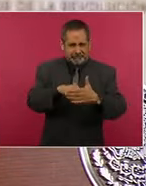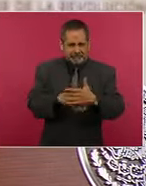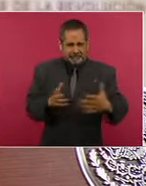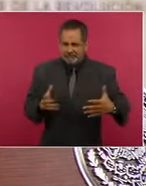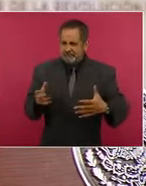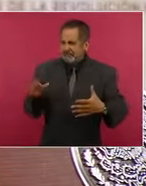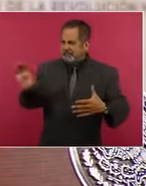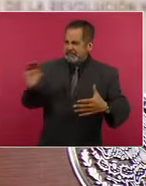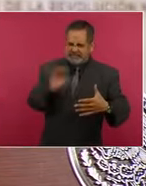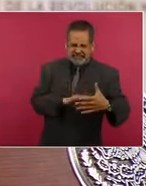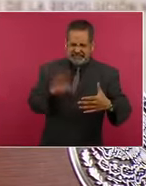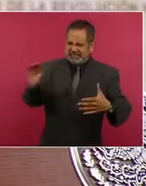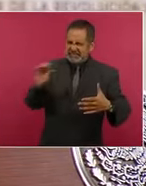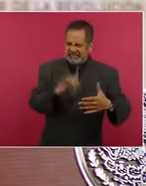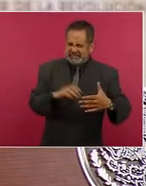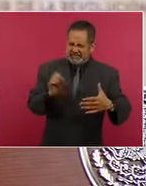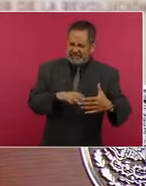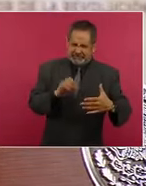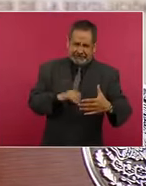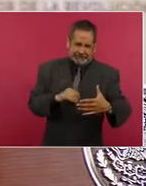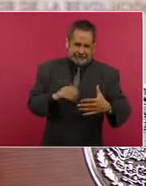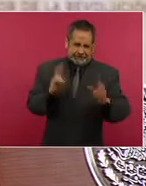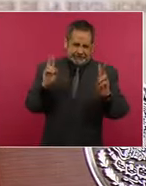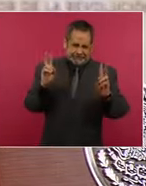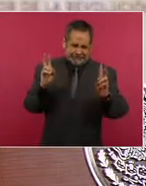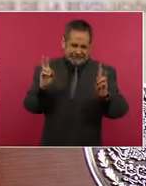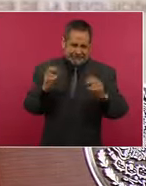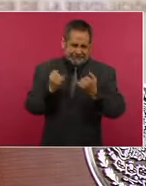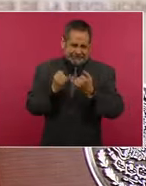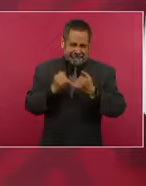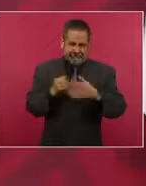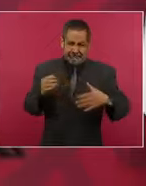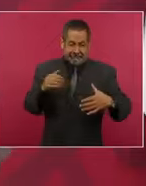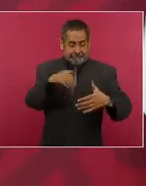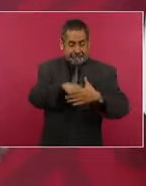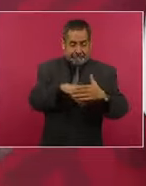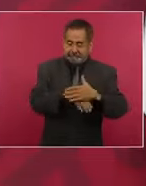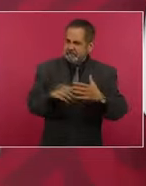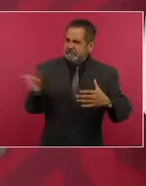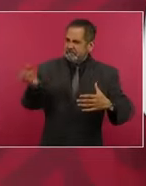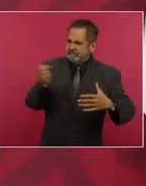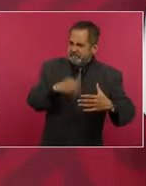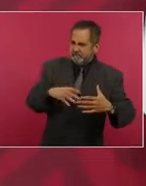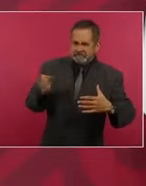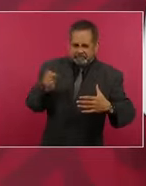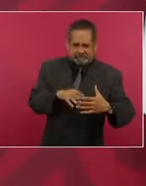vacas de billetes, en un costal y